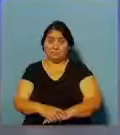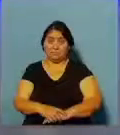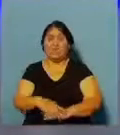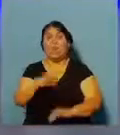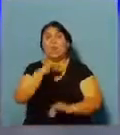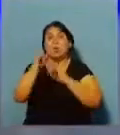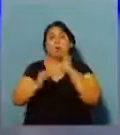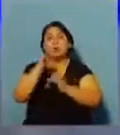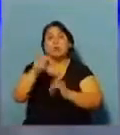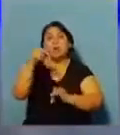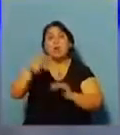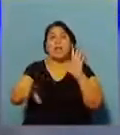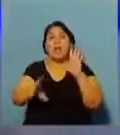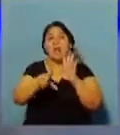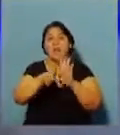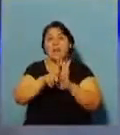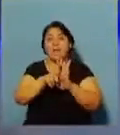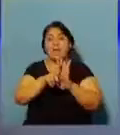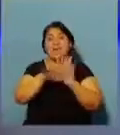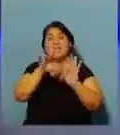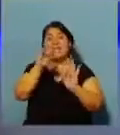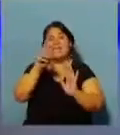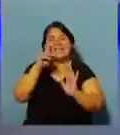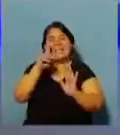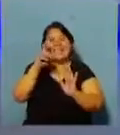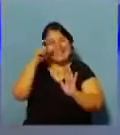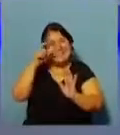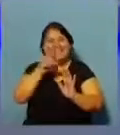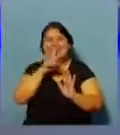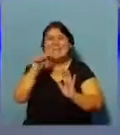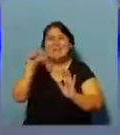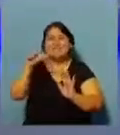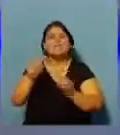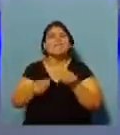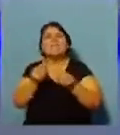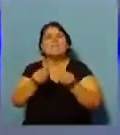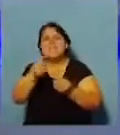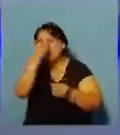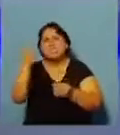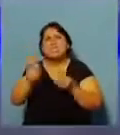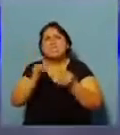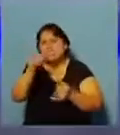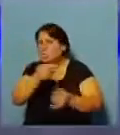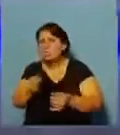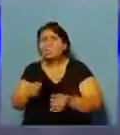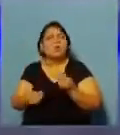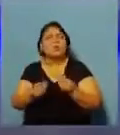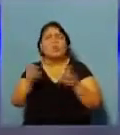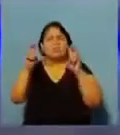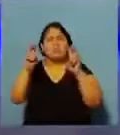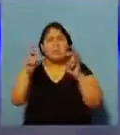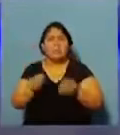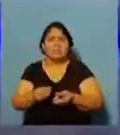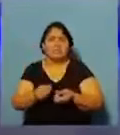Y hablamos ahora de la ley de talles. ¿Está en vigencia o no esta ley a nivel nacional? Es la pregunta. Y qué tema, ¿no? Porque cada vez